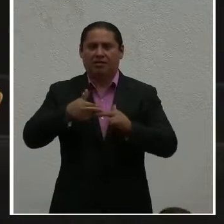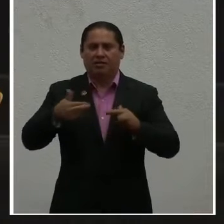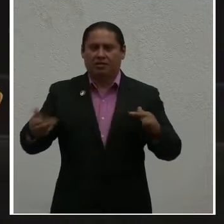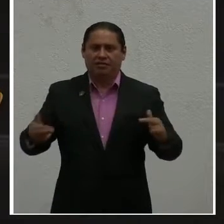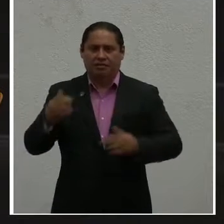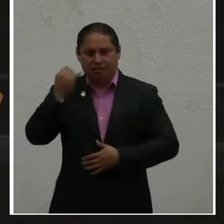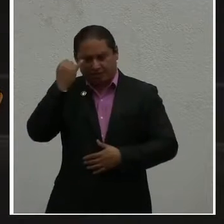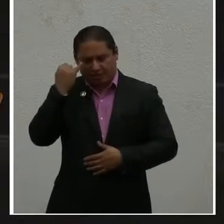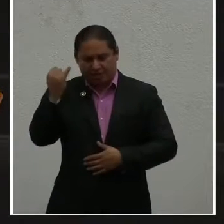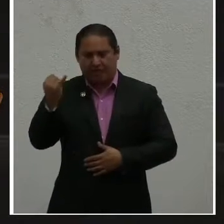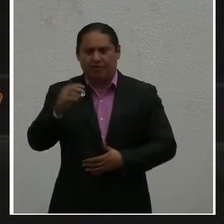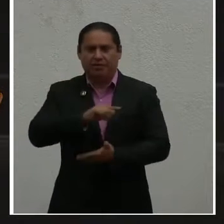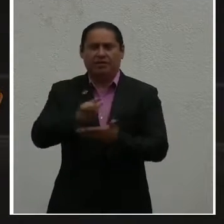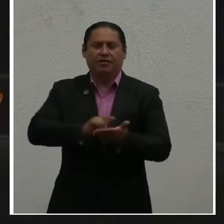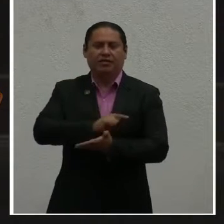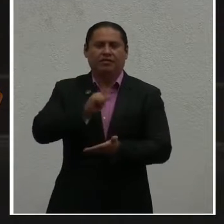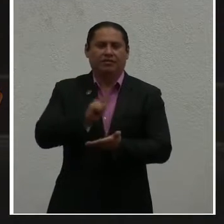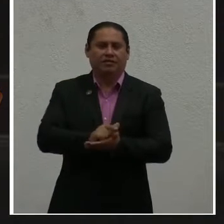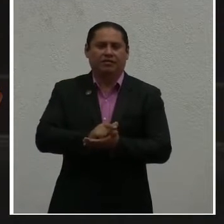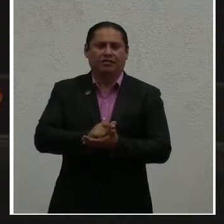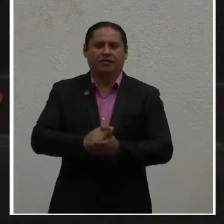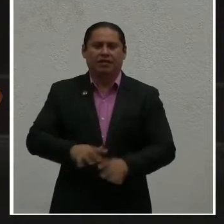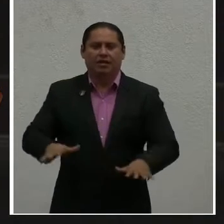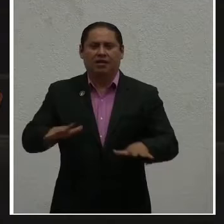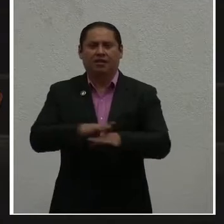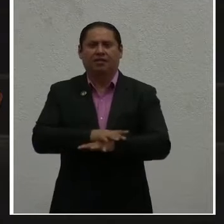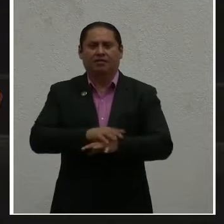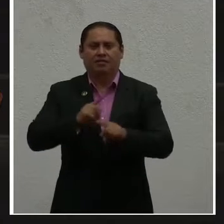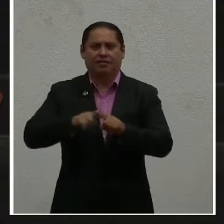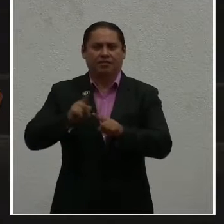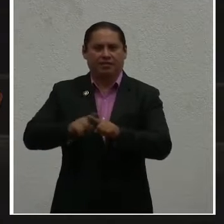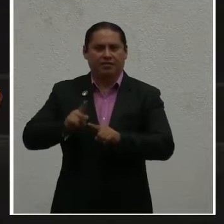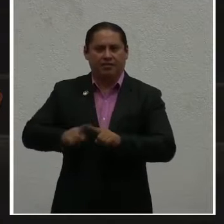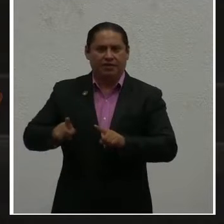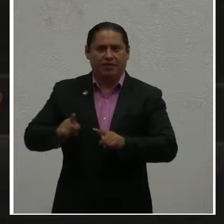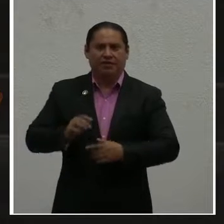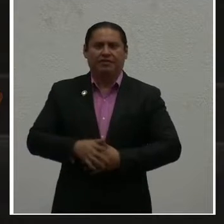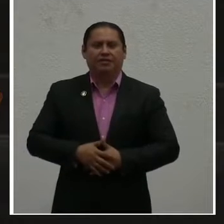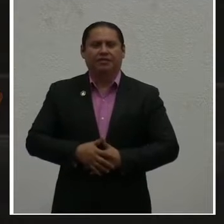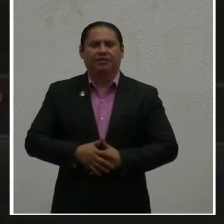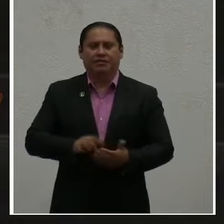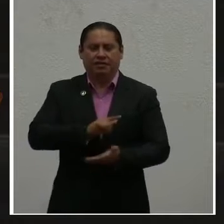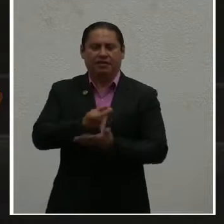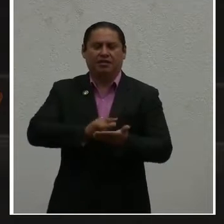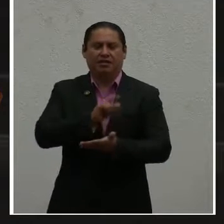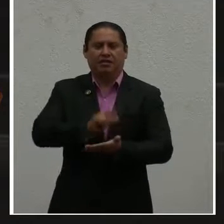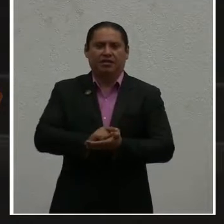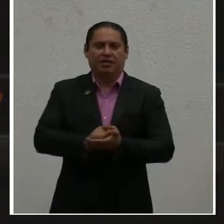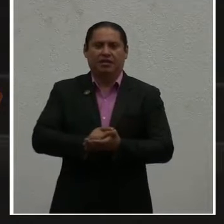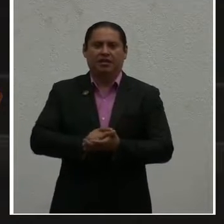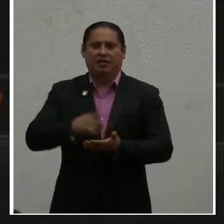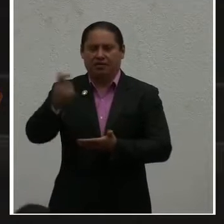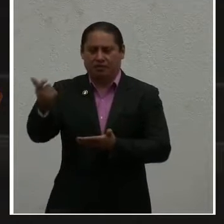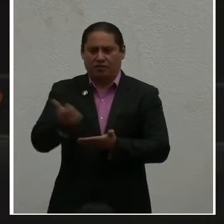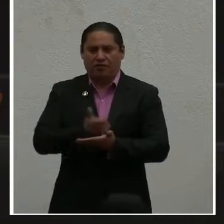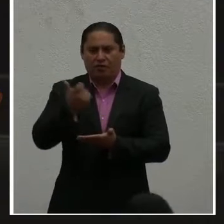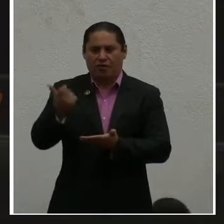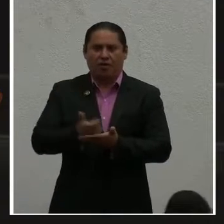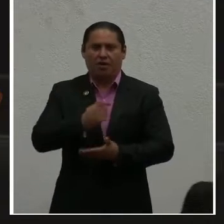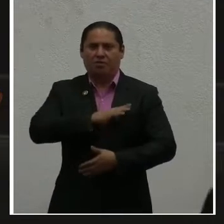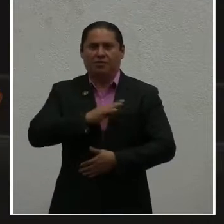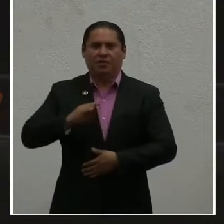la iniciativa de decreto por el que se reforman diversas disposiciones de la Ley de Ingresos para el municipio